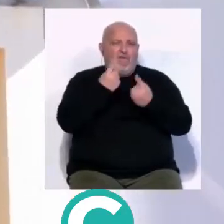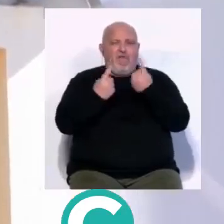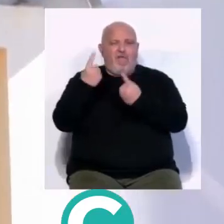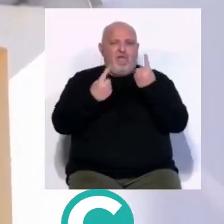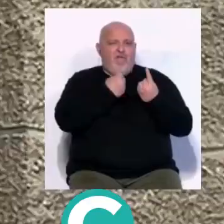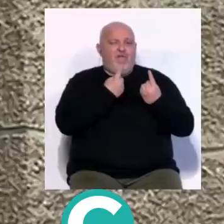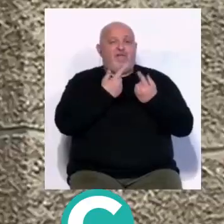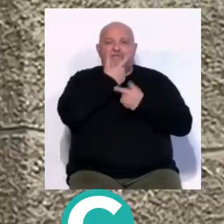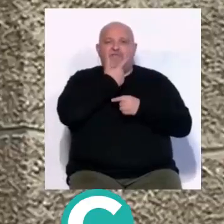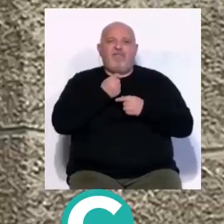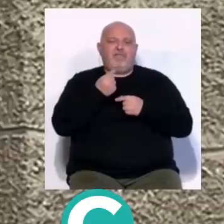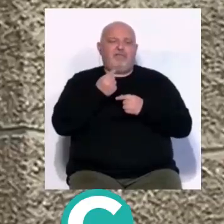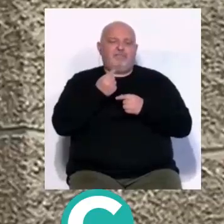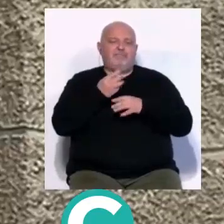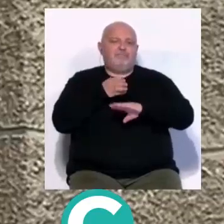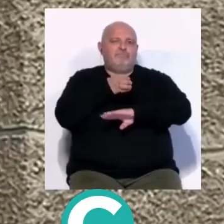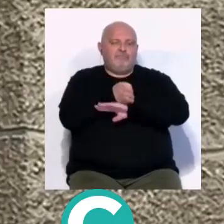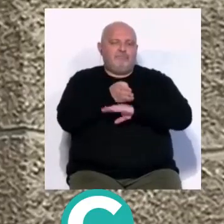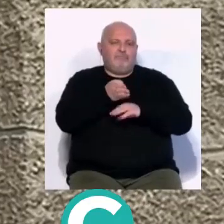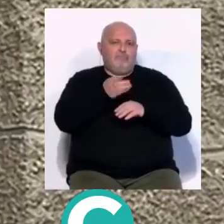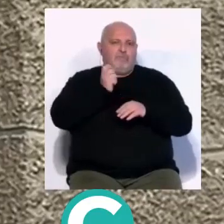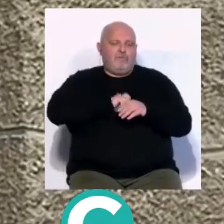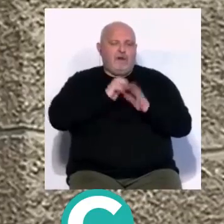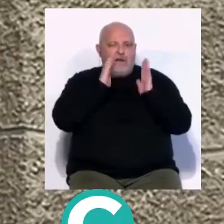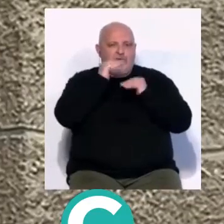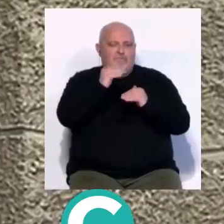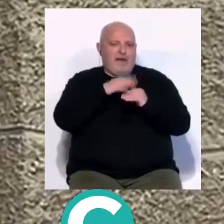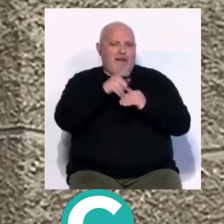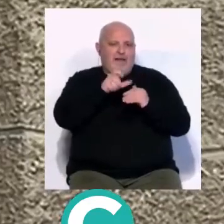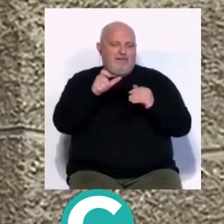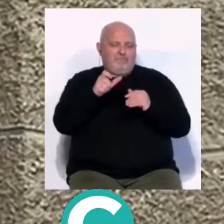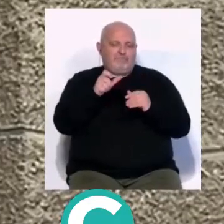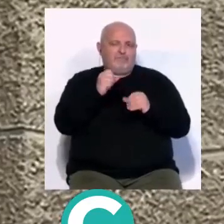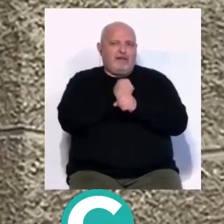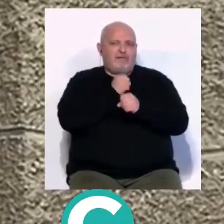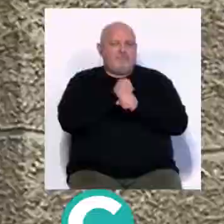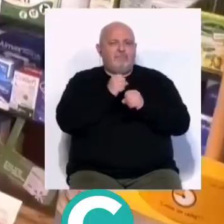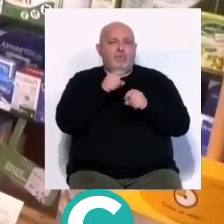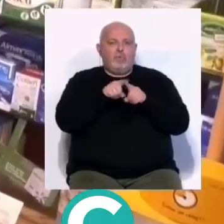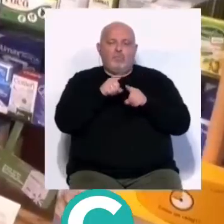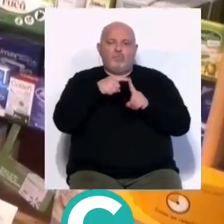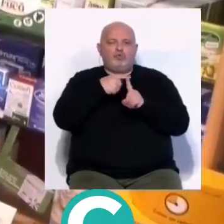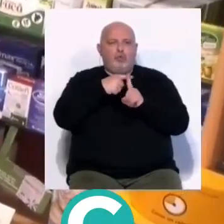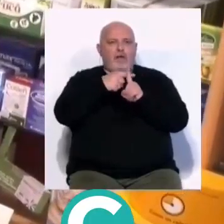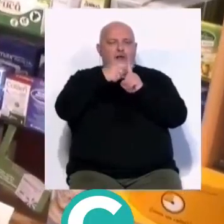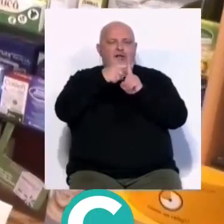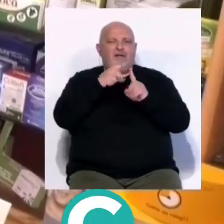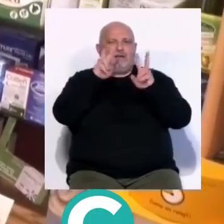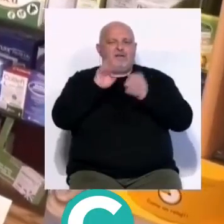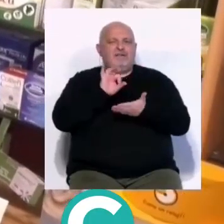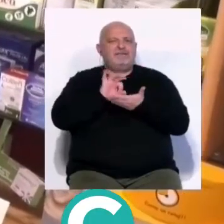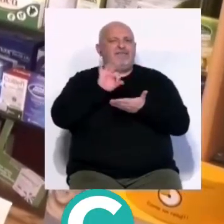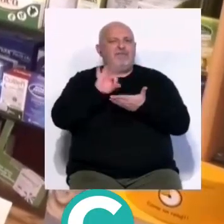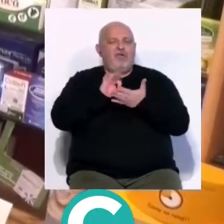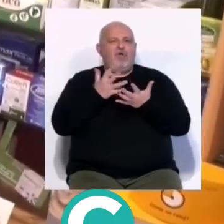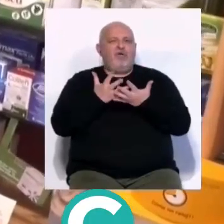puntos facilita esa labor de los profesionales que las gestionan, una tarea que suma en la cartera de